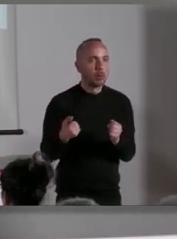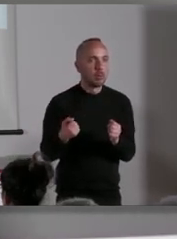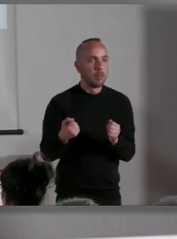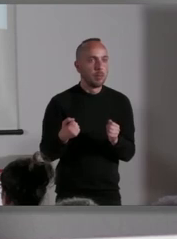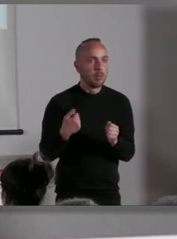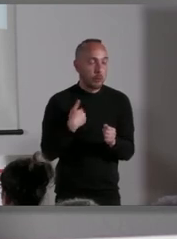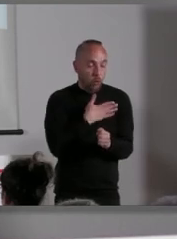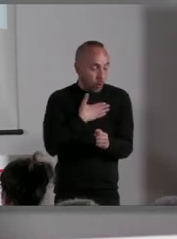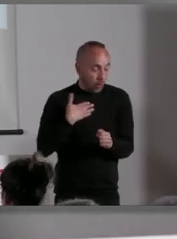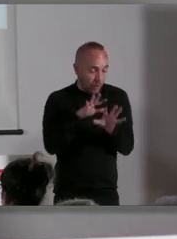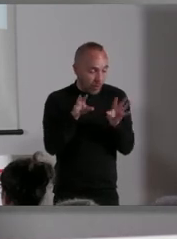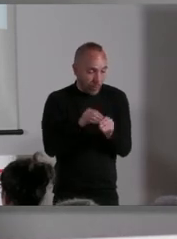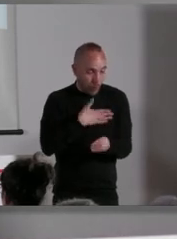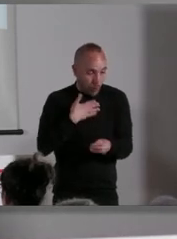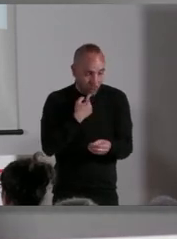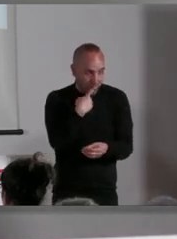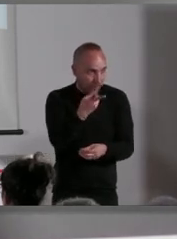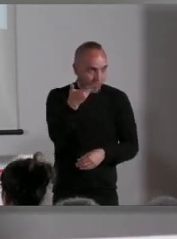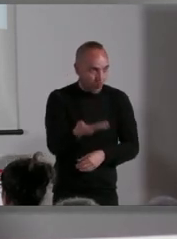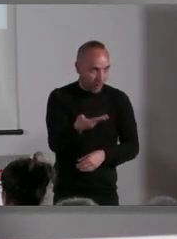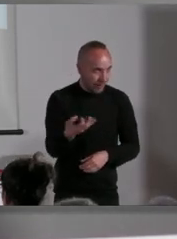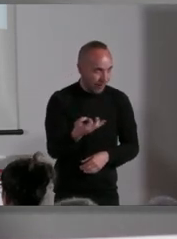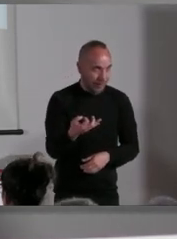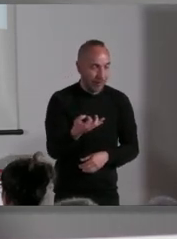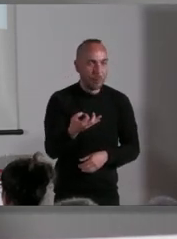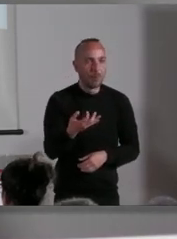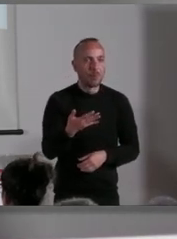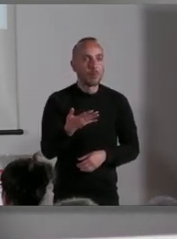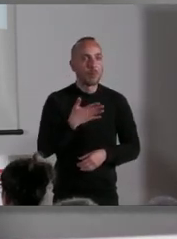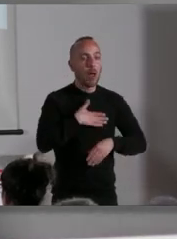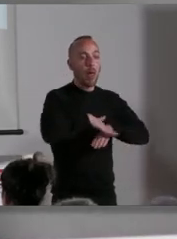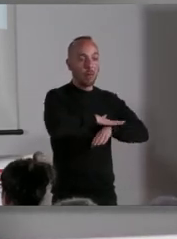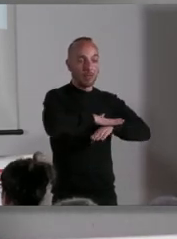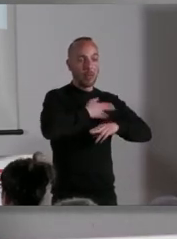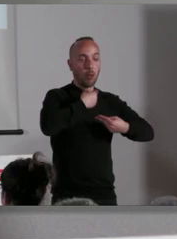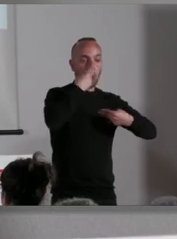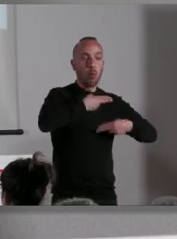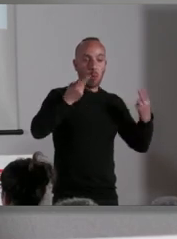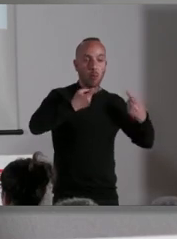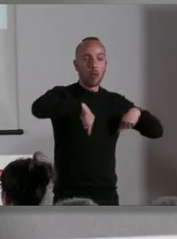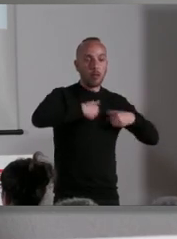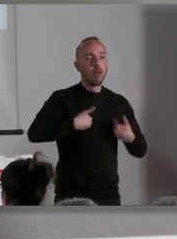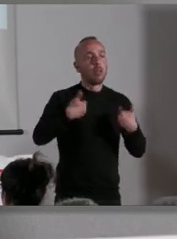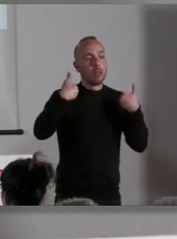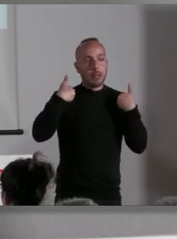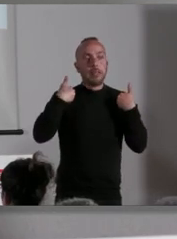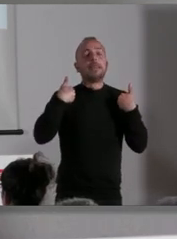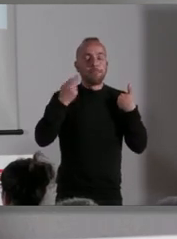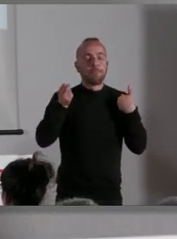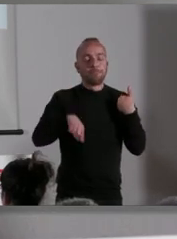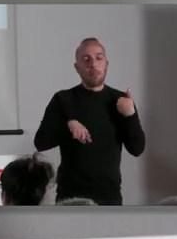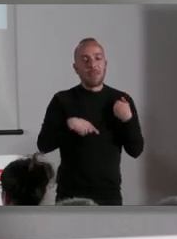Lo que quería decir y lo que me parece importante es resaltar que desde las administraciones públicas también tenemos serias dificultades